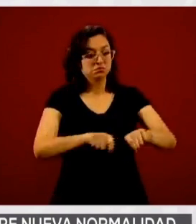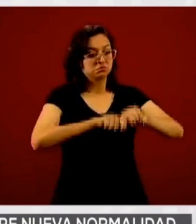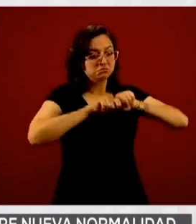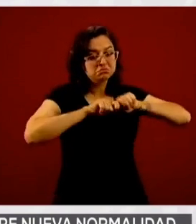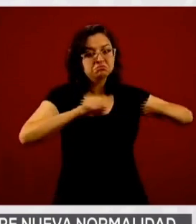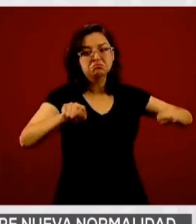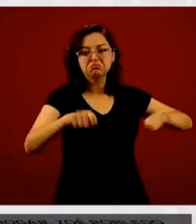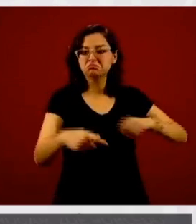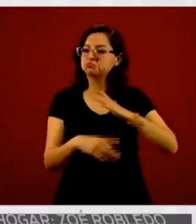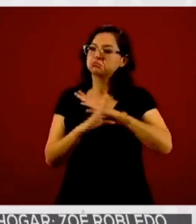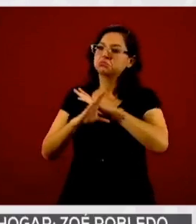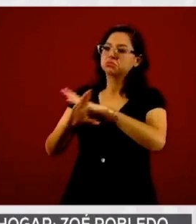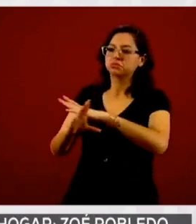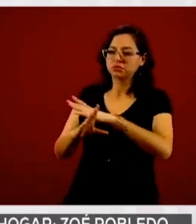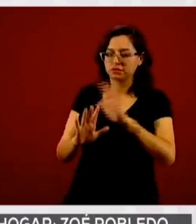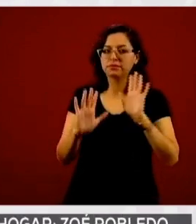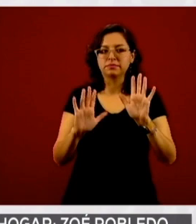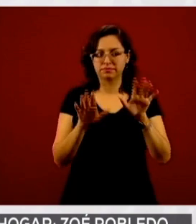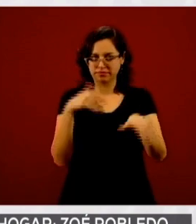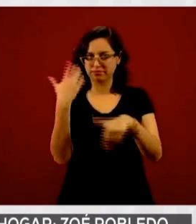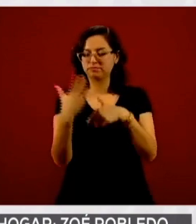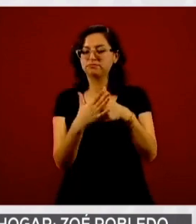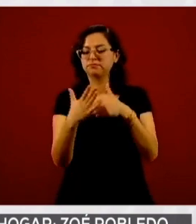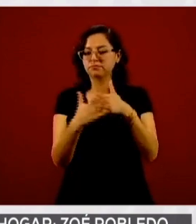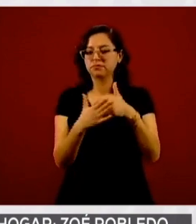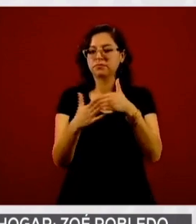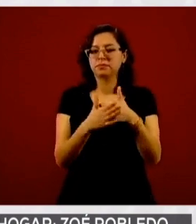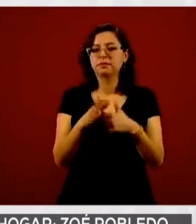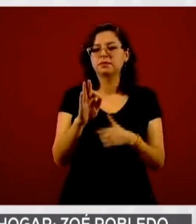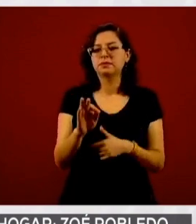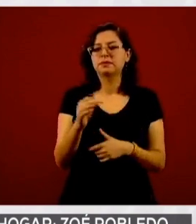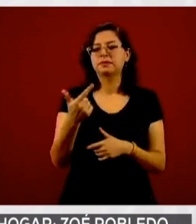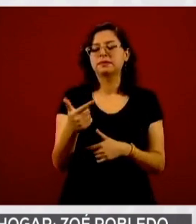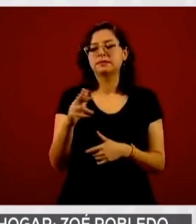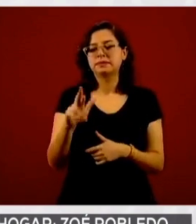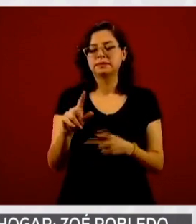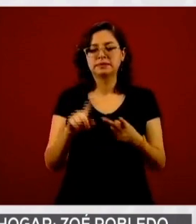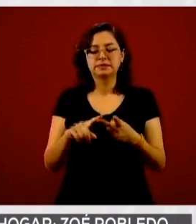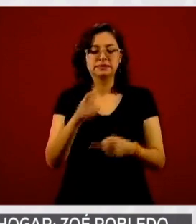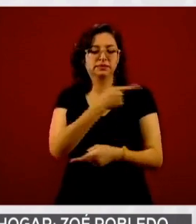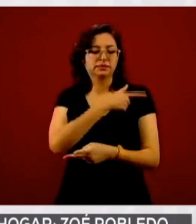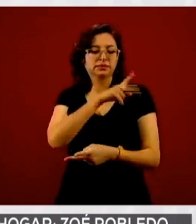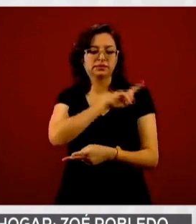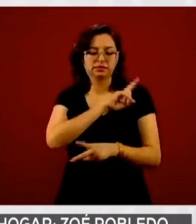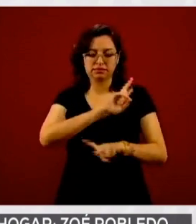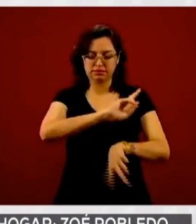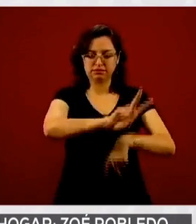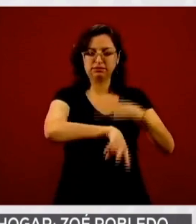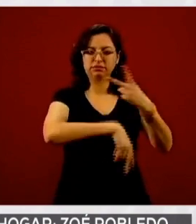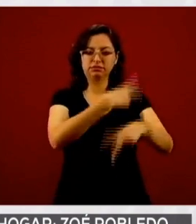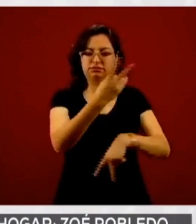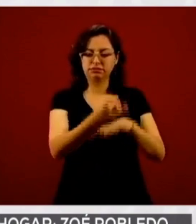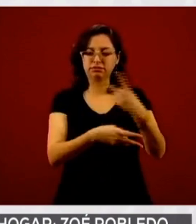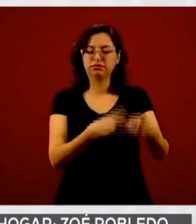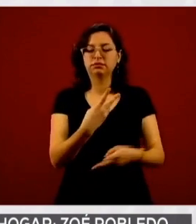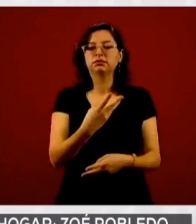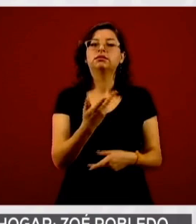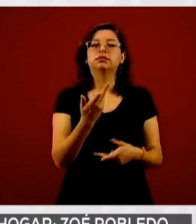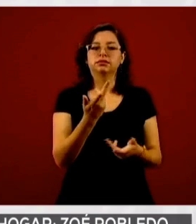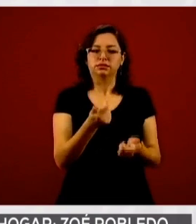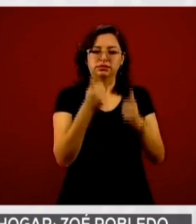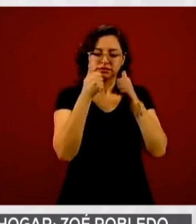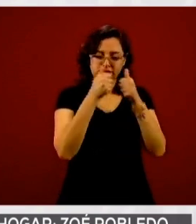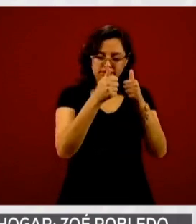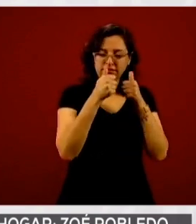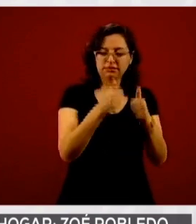las estaremos atendiendo con el apoyo de la Fiscalía General de la República y la Guardia Nacional, que a ambas instituciones les agradecemos